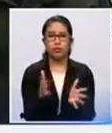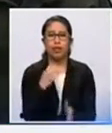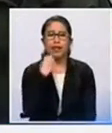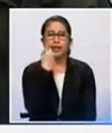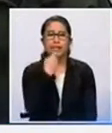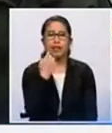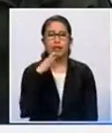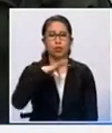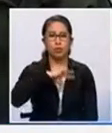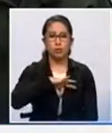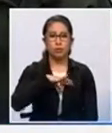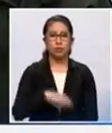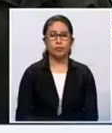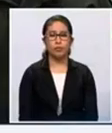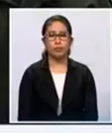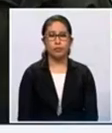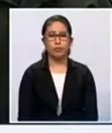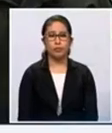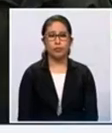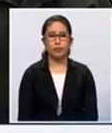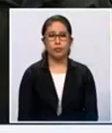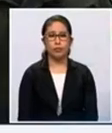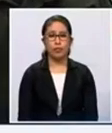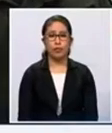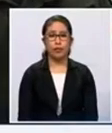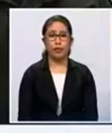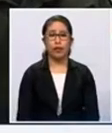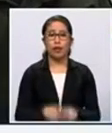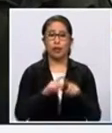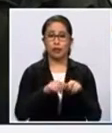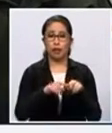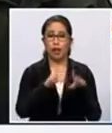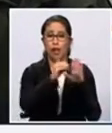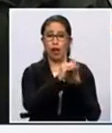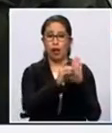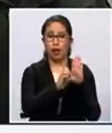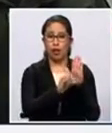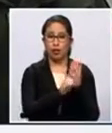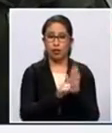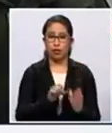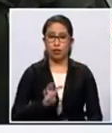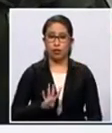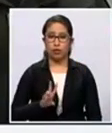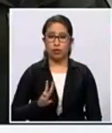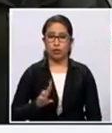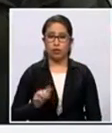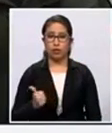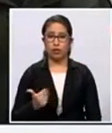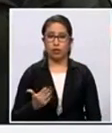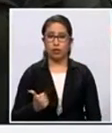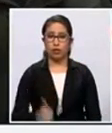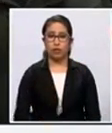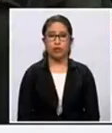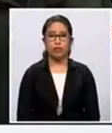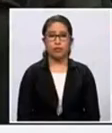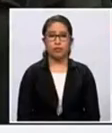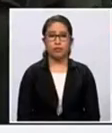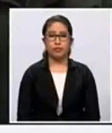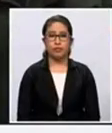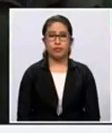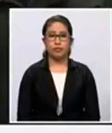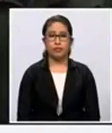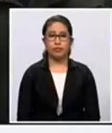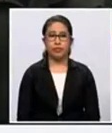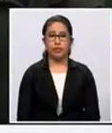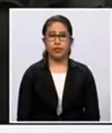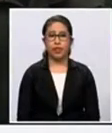los beneficiarios? De acuerdo al decreto 4215, los beneficiarios se eximen, no